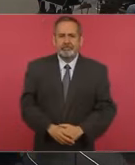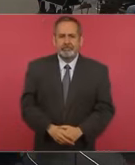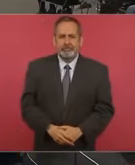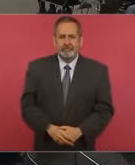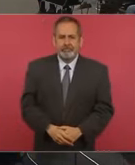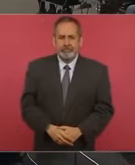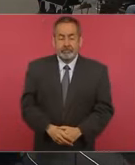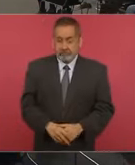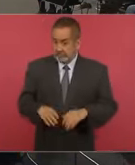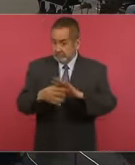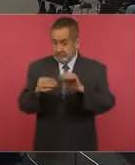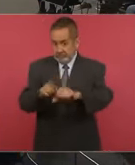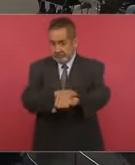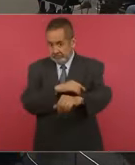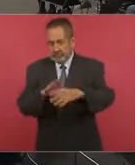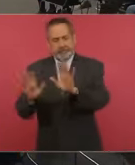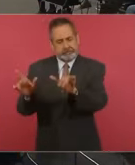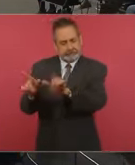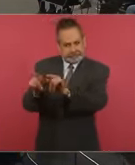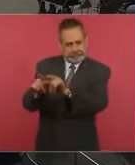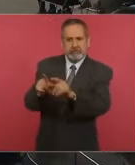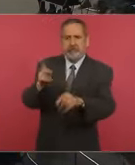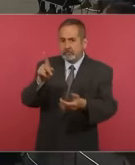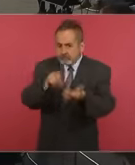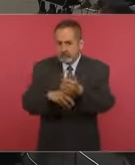No, pero hay más. Bueno, déjalo ahí. Ya.